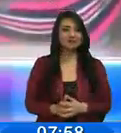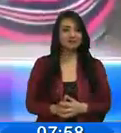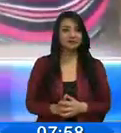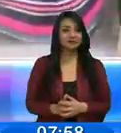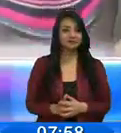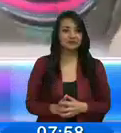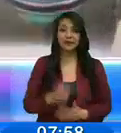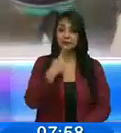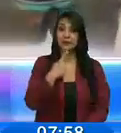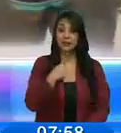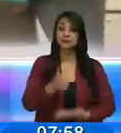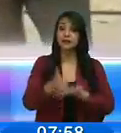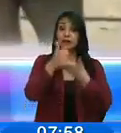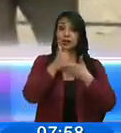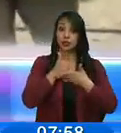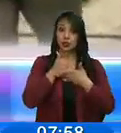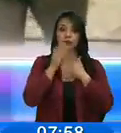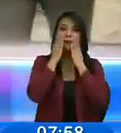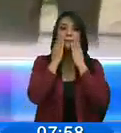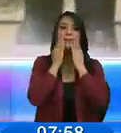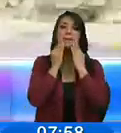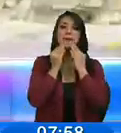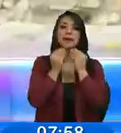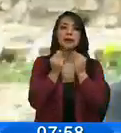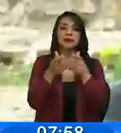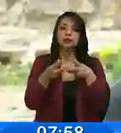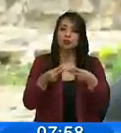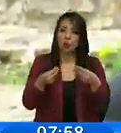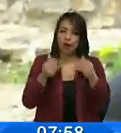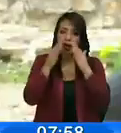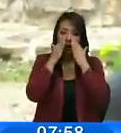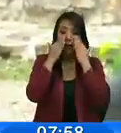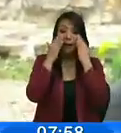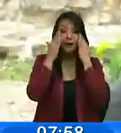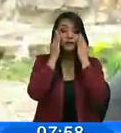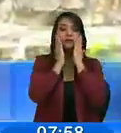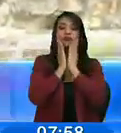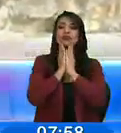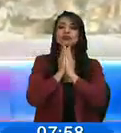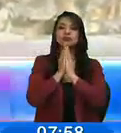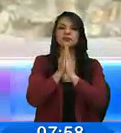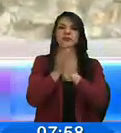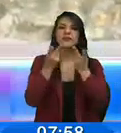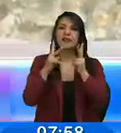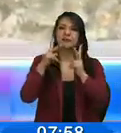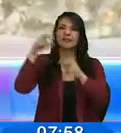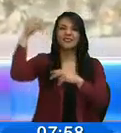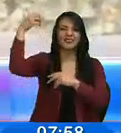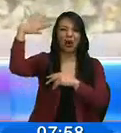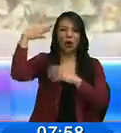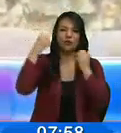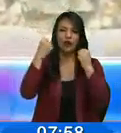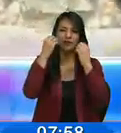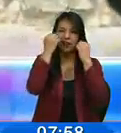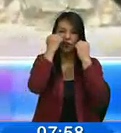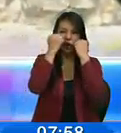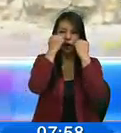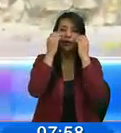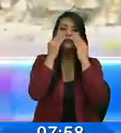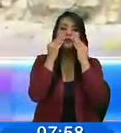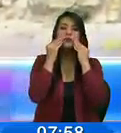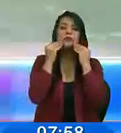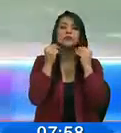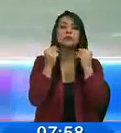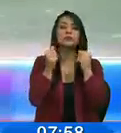nos dijeron que te ayuda bastante para hidratar la piel y también para quitar los quemados de la playa, para bajar un poquito